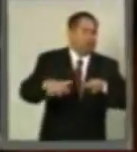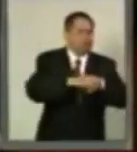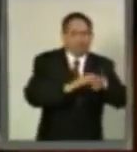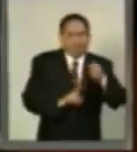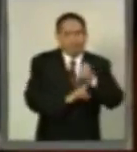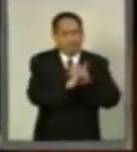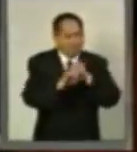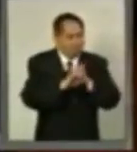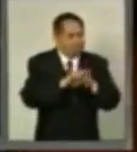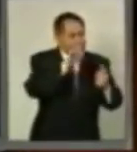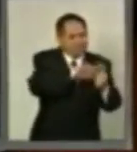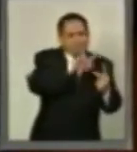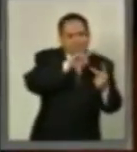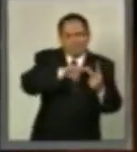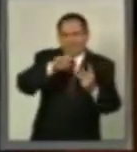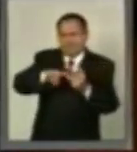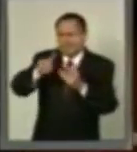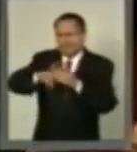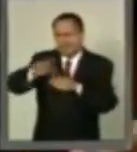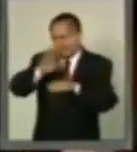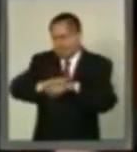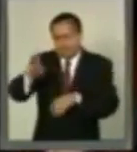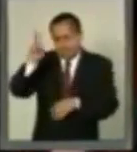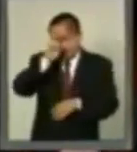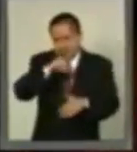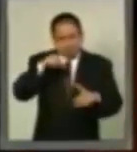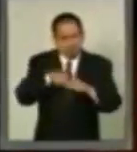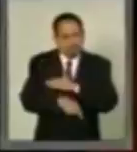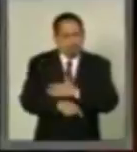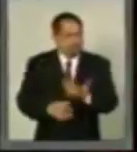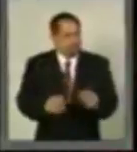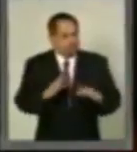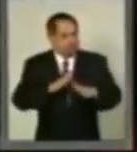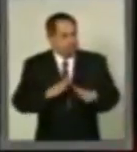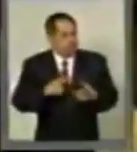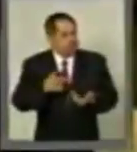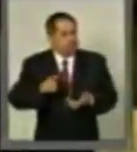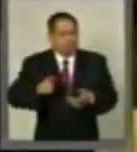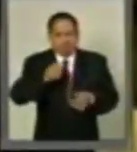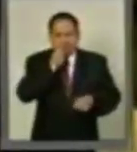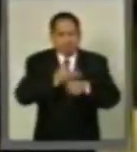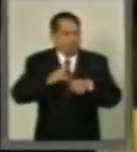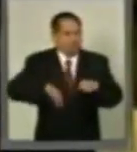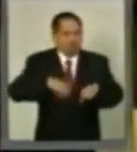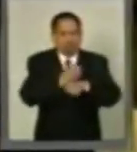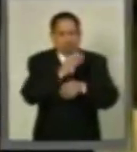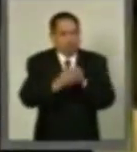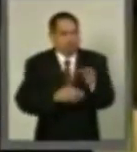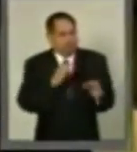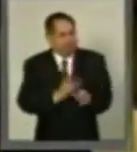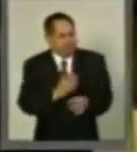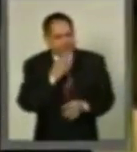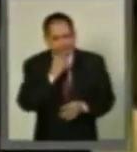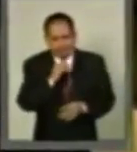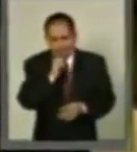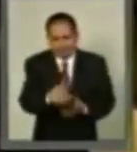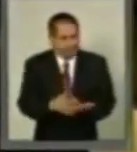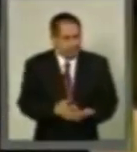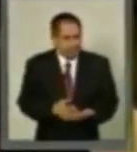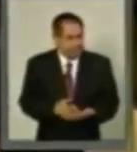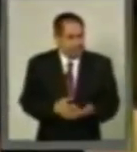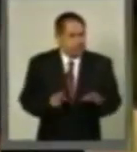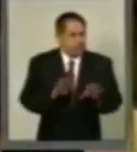problemas más profundos, una verdadera crisis institucional derivada, sin lugar a dudas, de un proceso